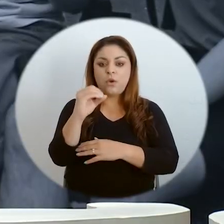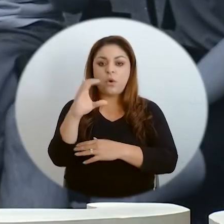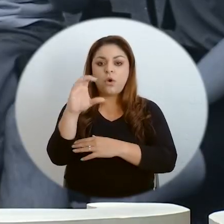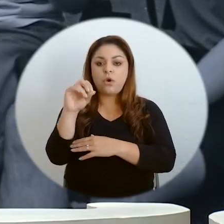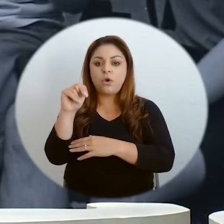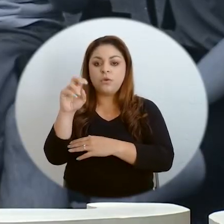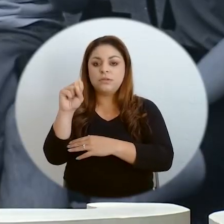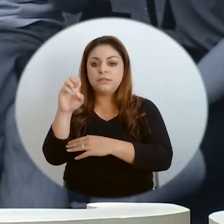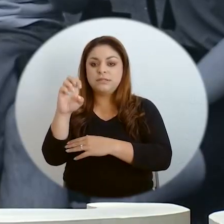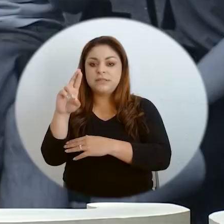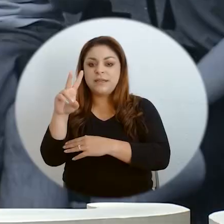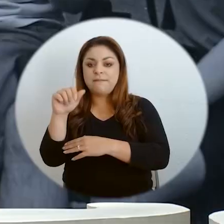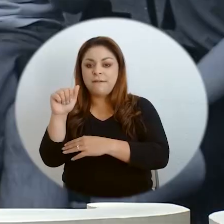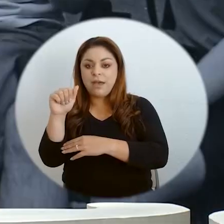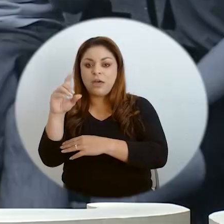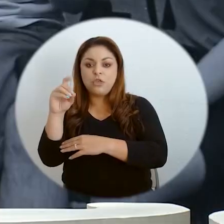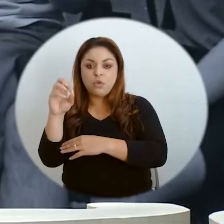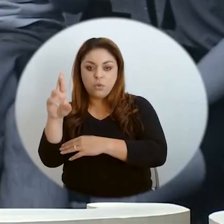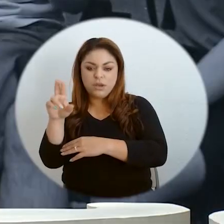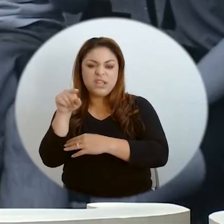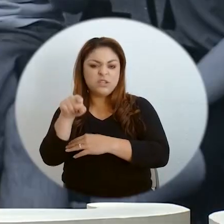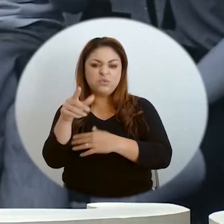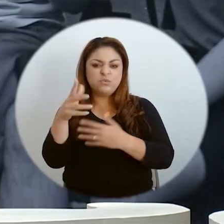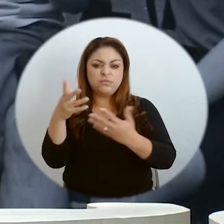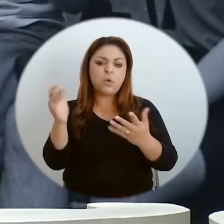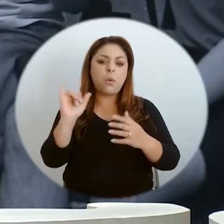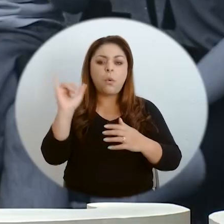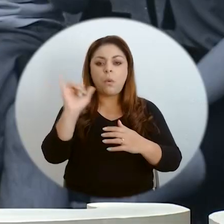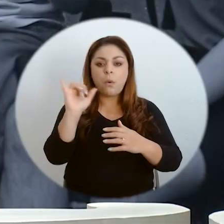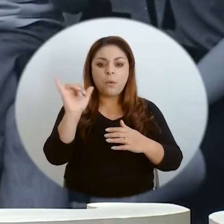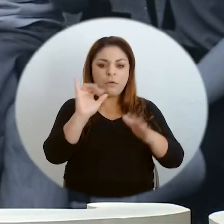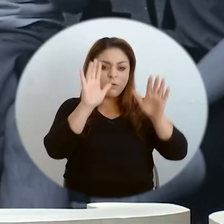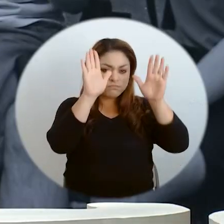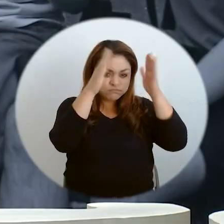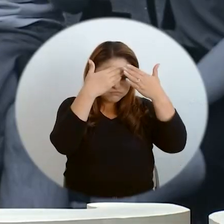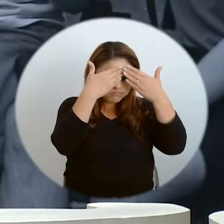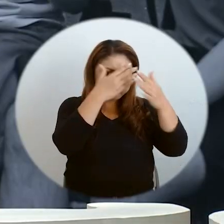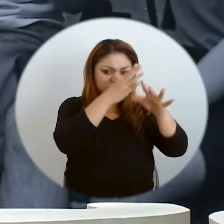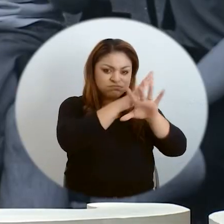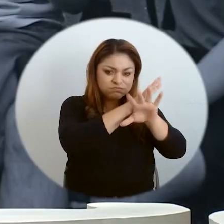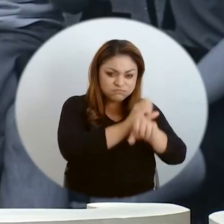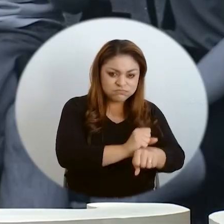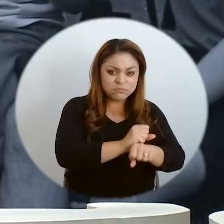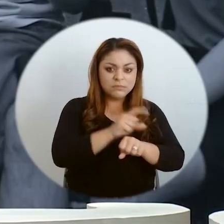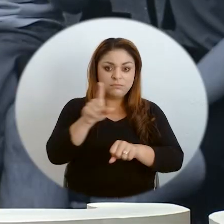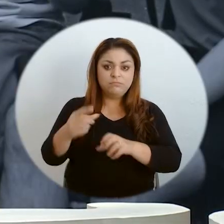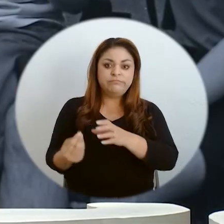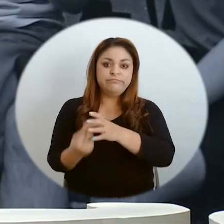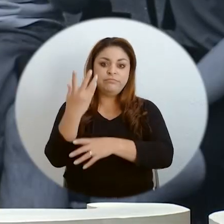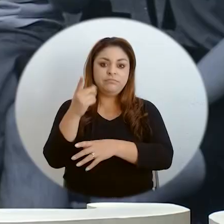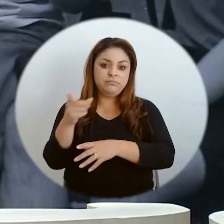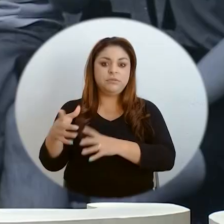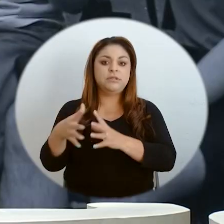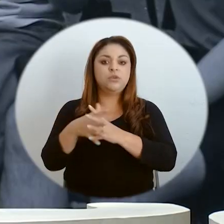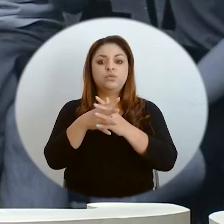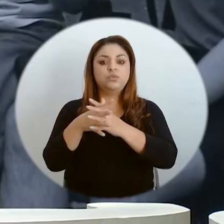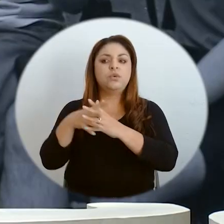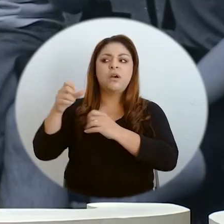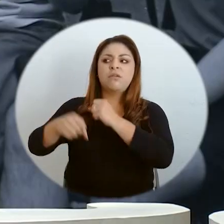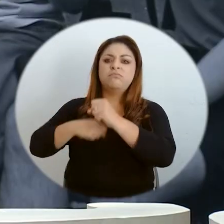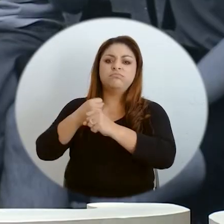un movimiento político que nace en Estados Unidos en la década de los 60 y pues que ha tenido un repunte importante en este